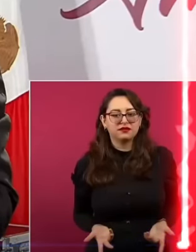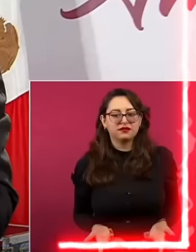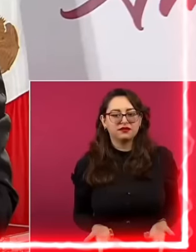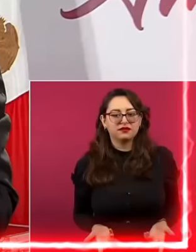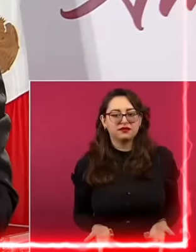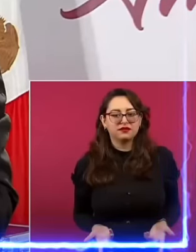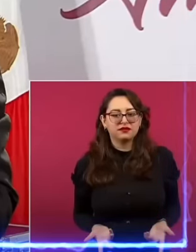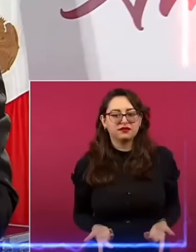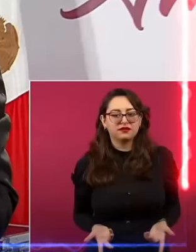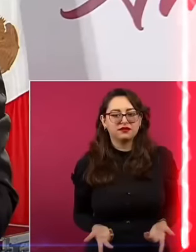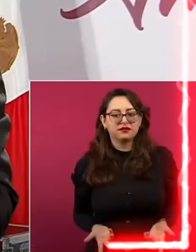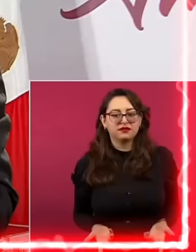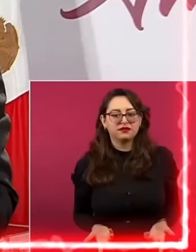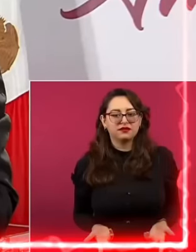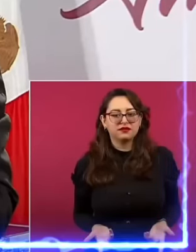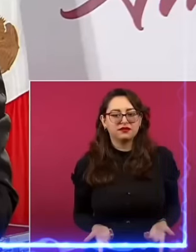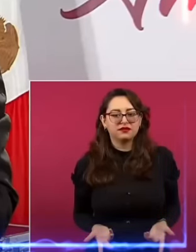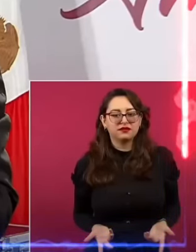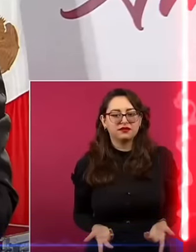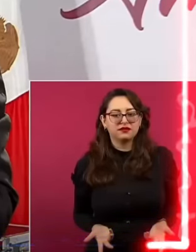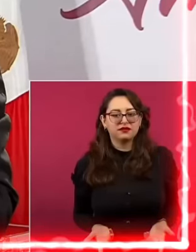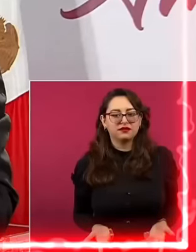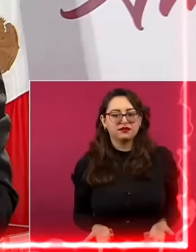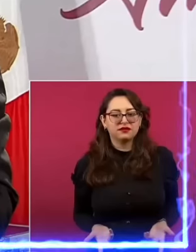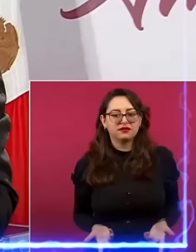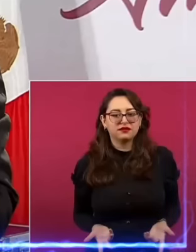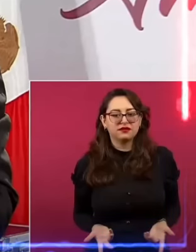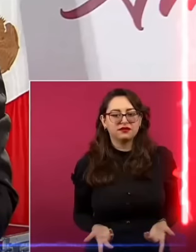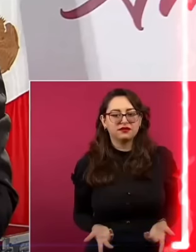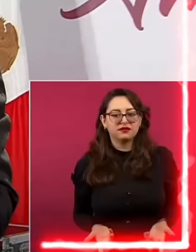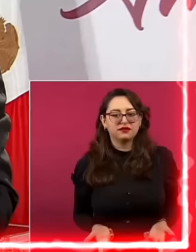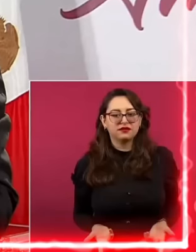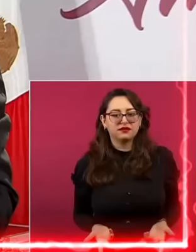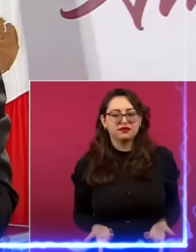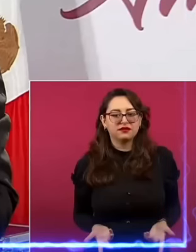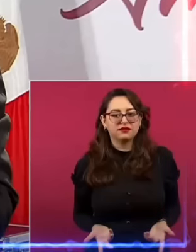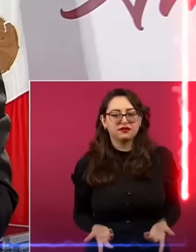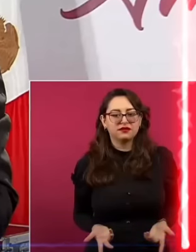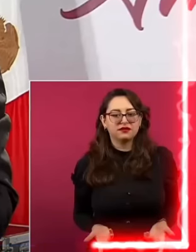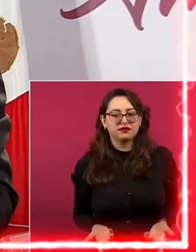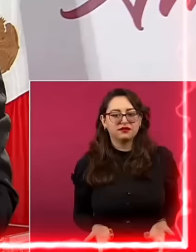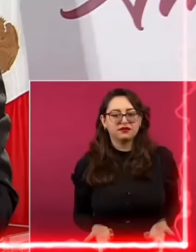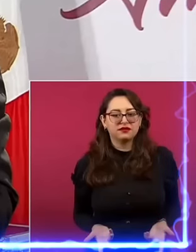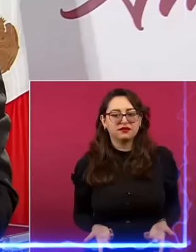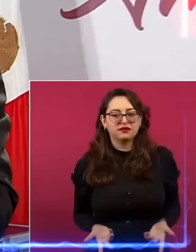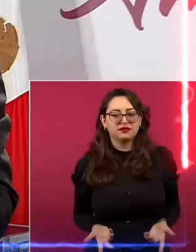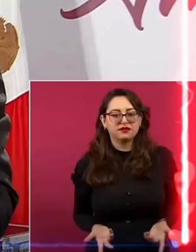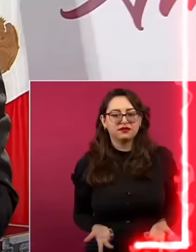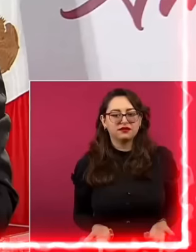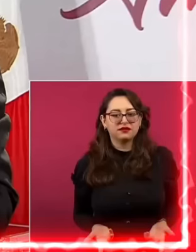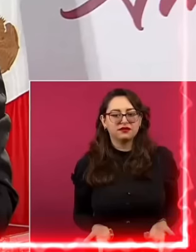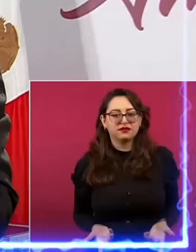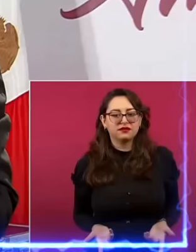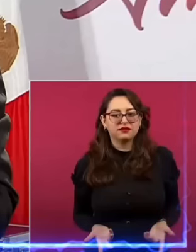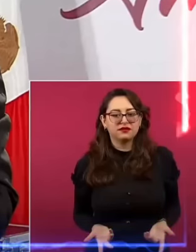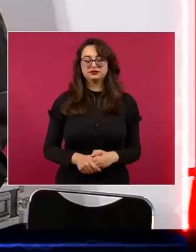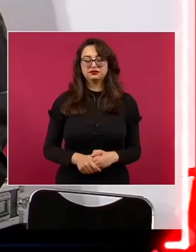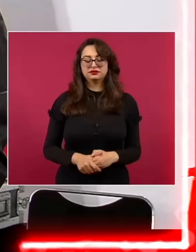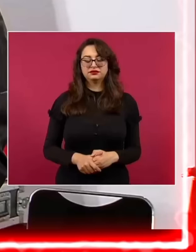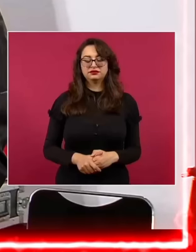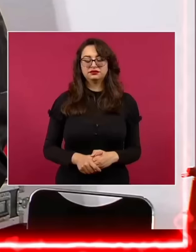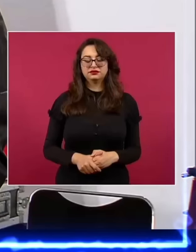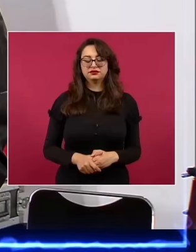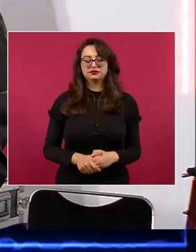en la conferencia del presidente López Obrador Aunque fueron pocos minutos el presidente le dedicó